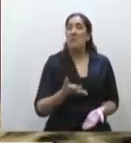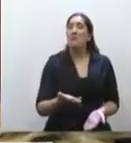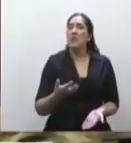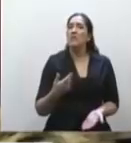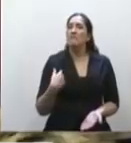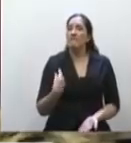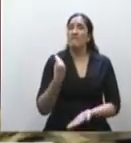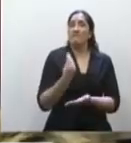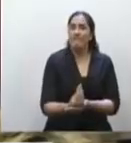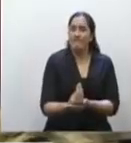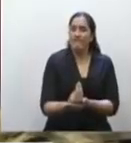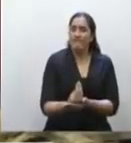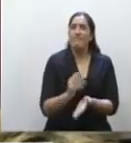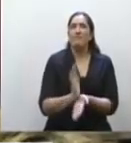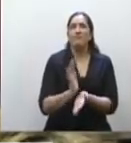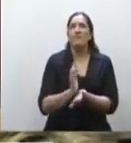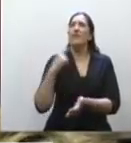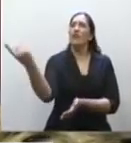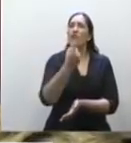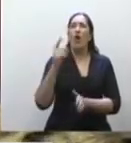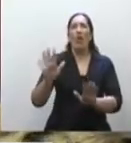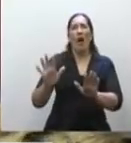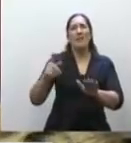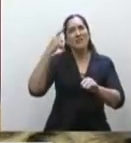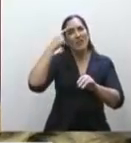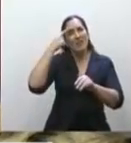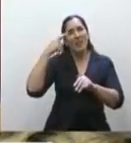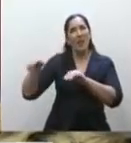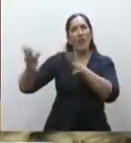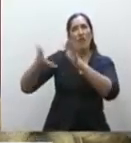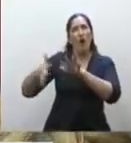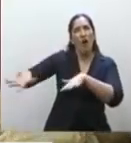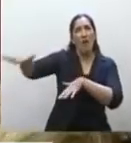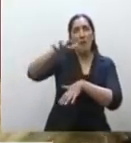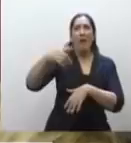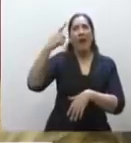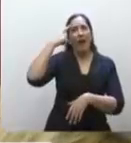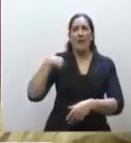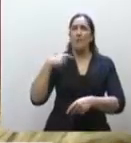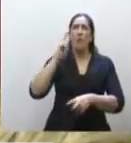que rompen un poco el statu quo. Esto nunca es gratis. Nunca es gratis